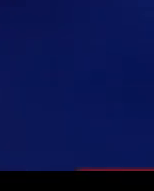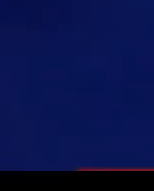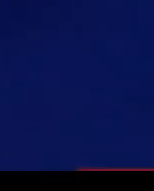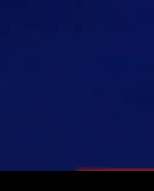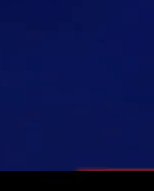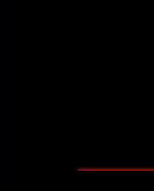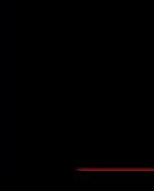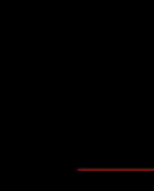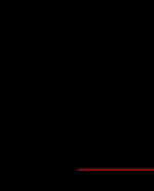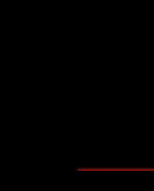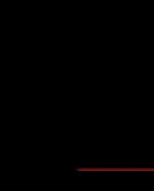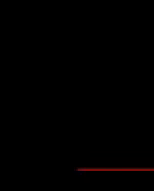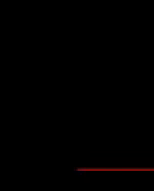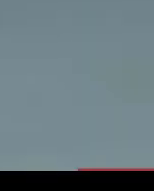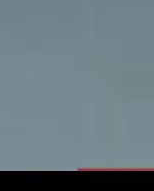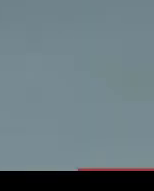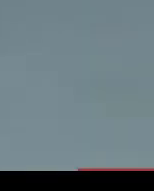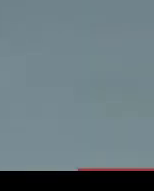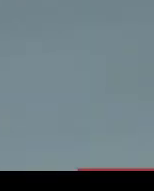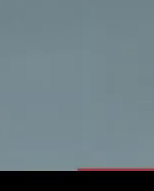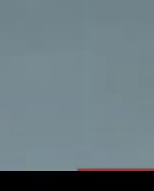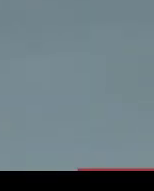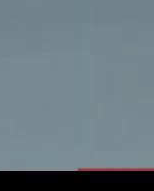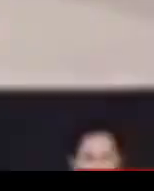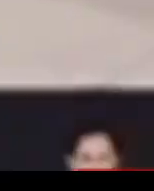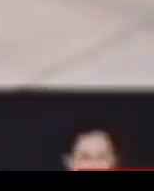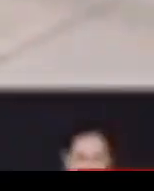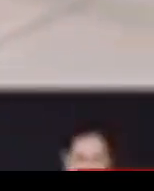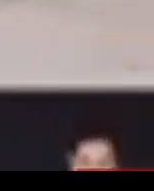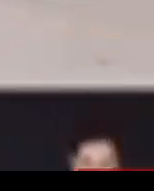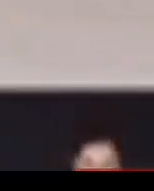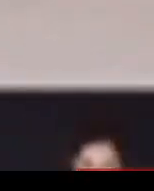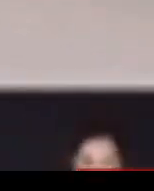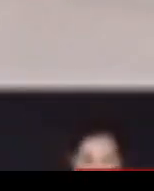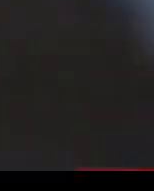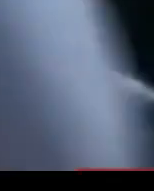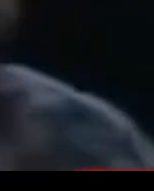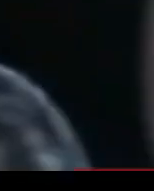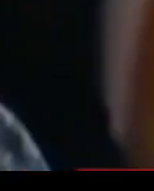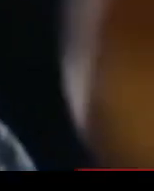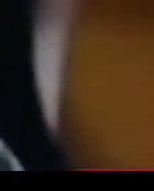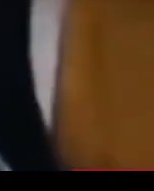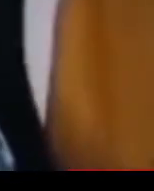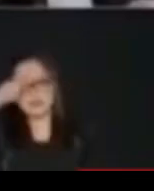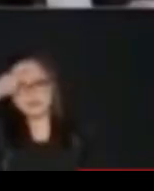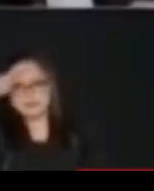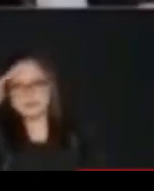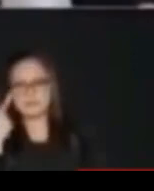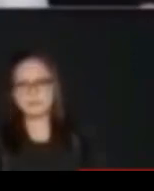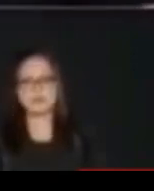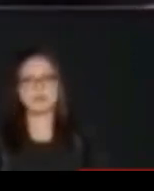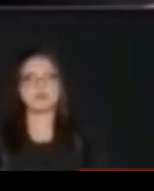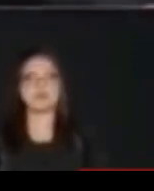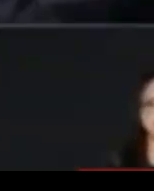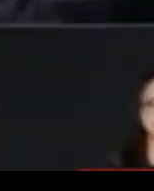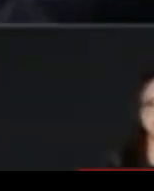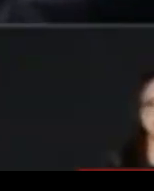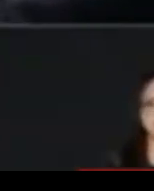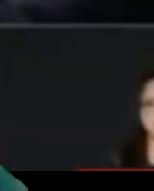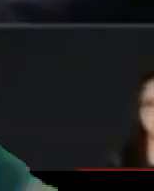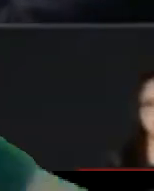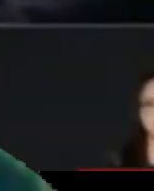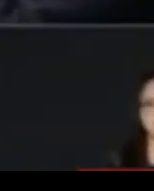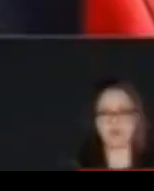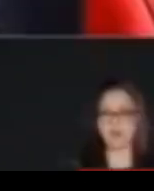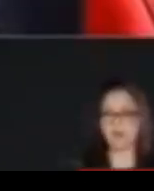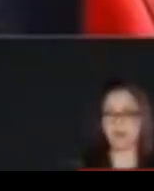años que los Emiratos Árabes comenzaron a hacer lo que es esa torre tan grande, el